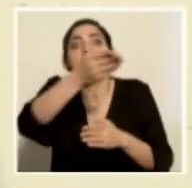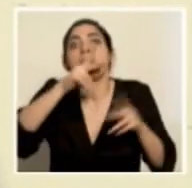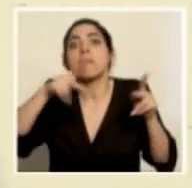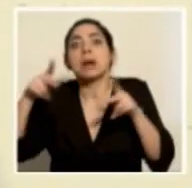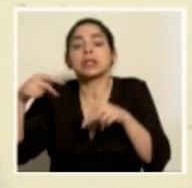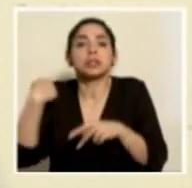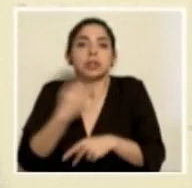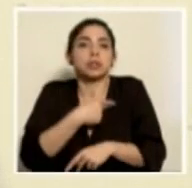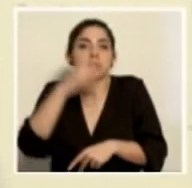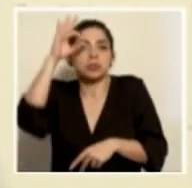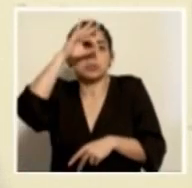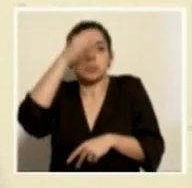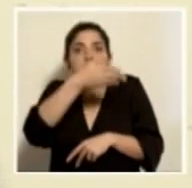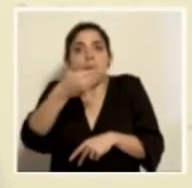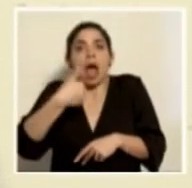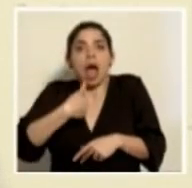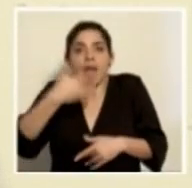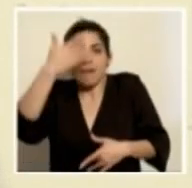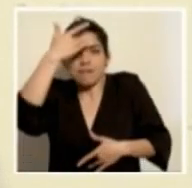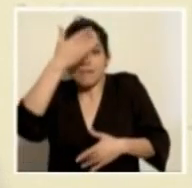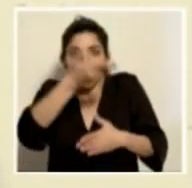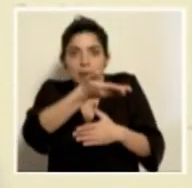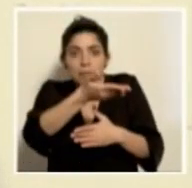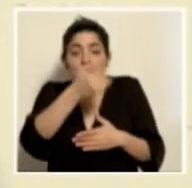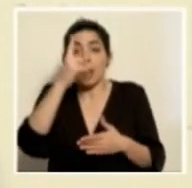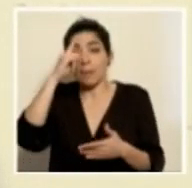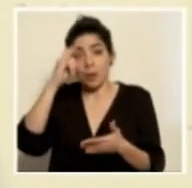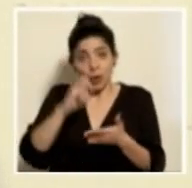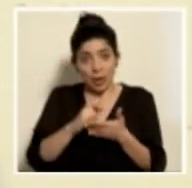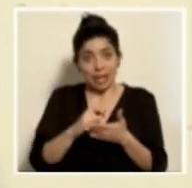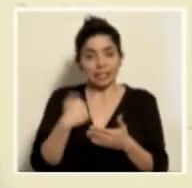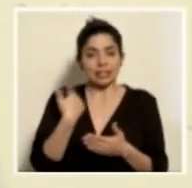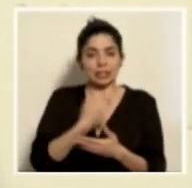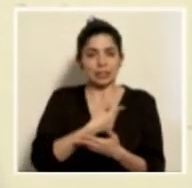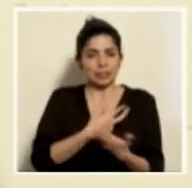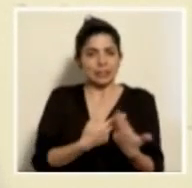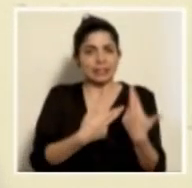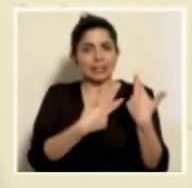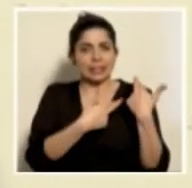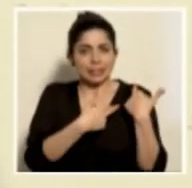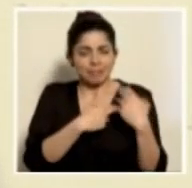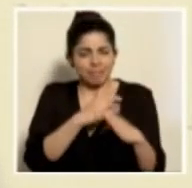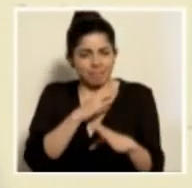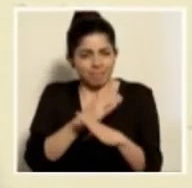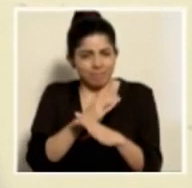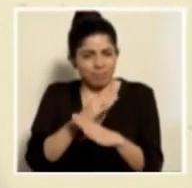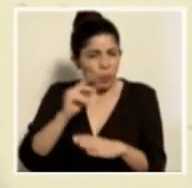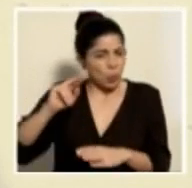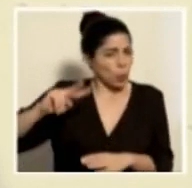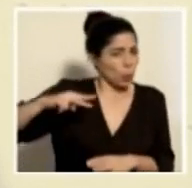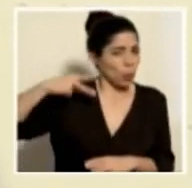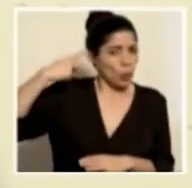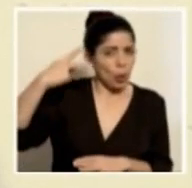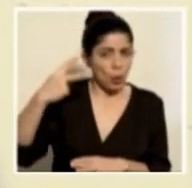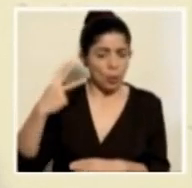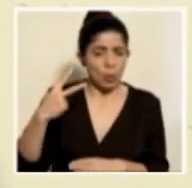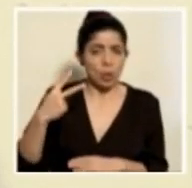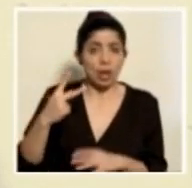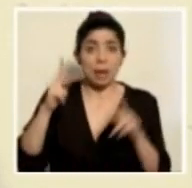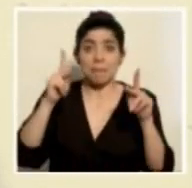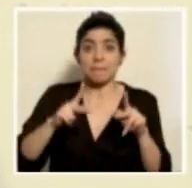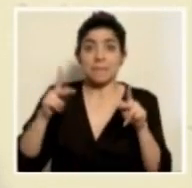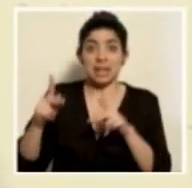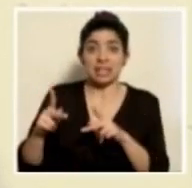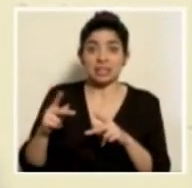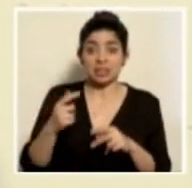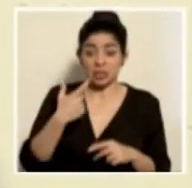están detectando. Y eso es lo que nos lleva justamente a esa responsabilidad también de cuidarnos más todos y de que la gente que anda